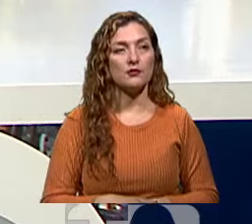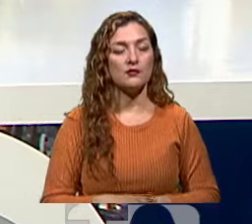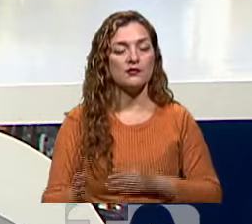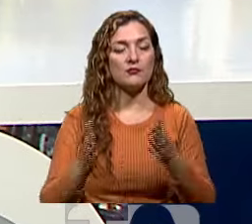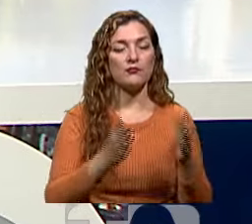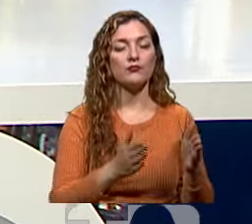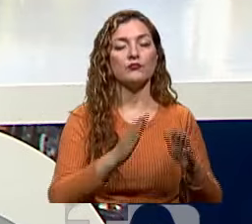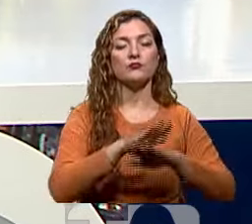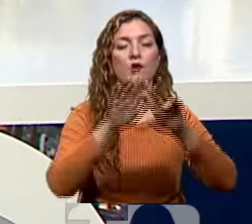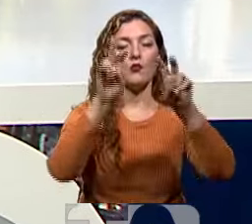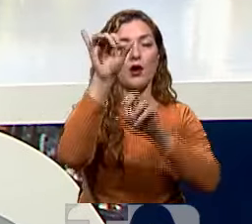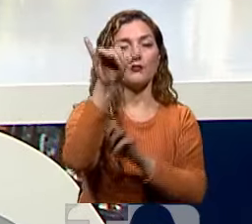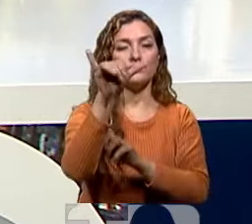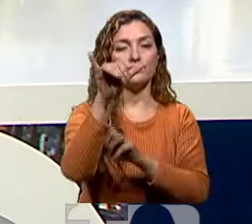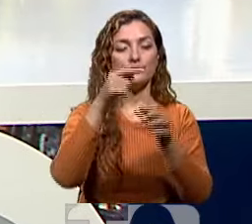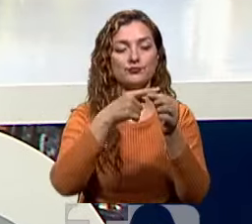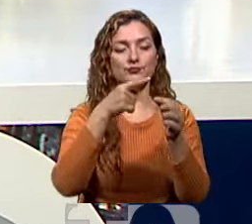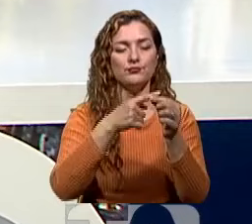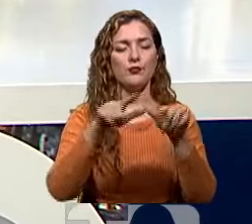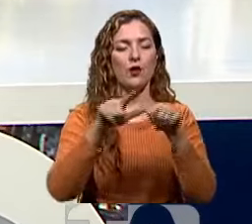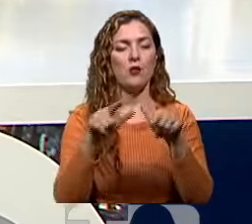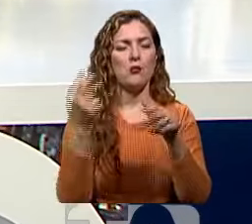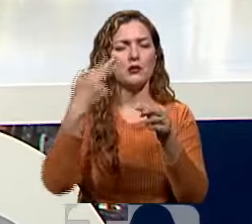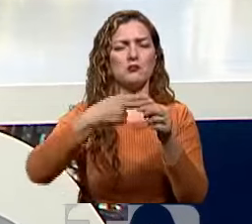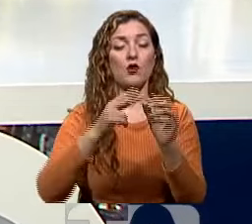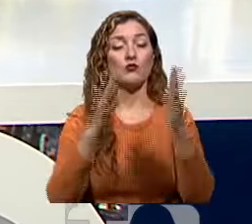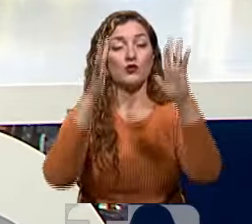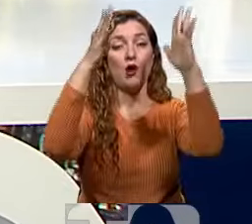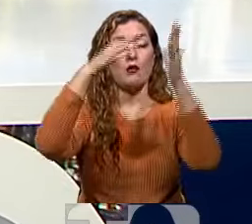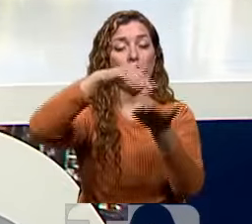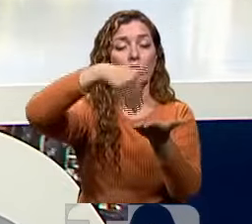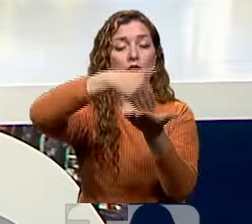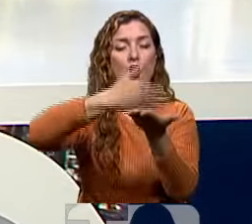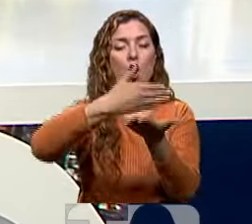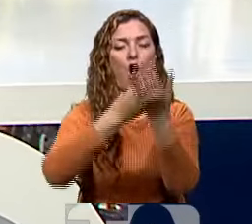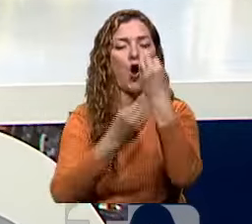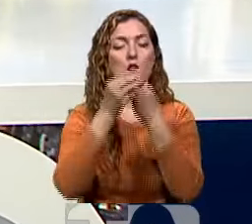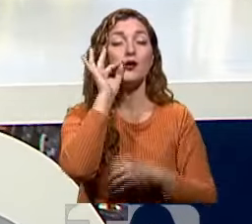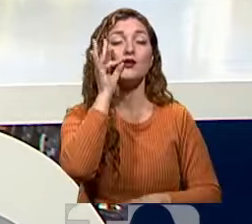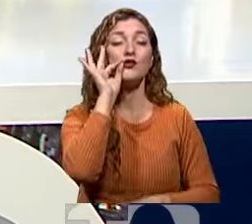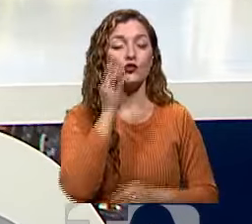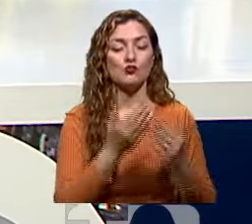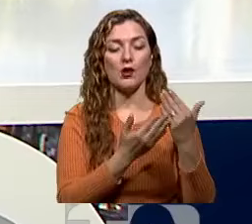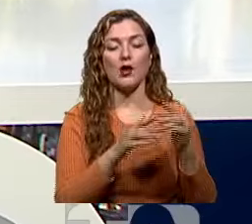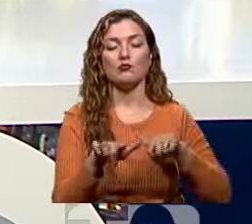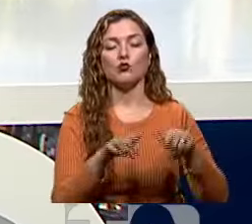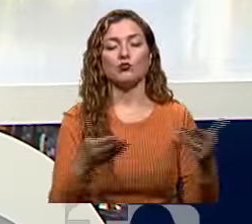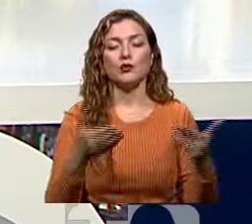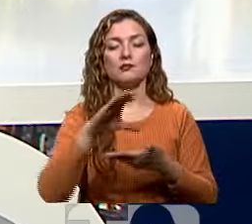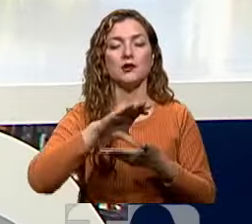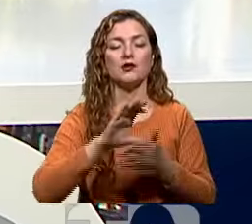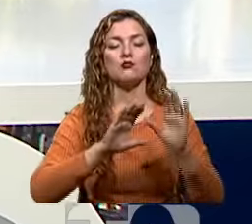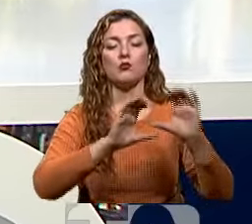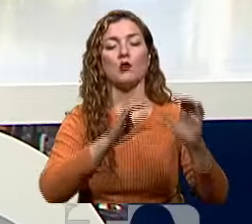Y les contamos que este sábado Quito será sede del Festival Manabí Gastronomía Milenaria. El evento se realizará en el Centro